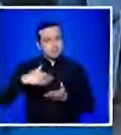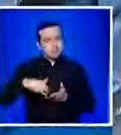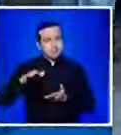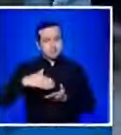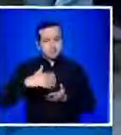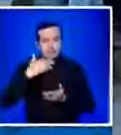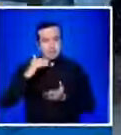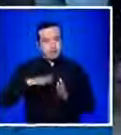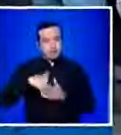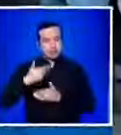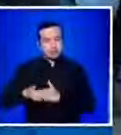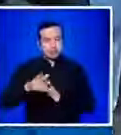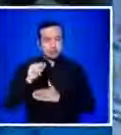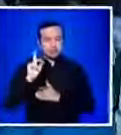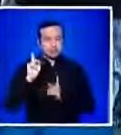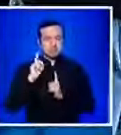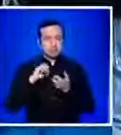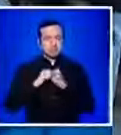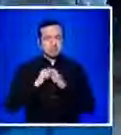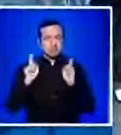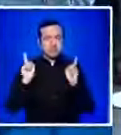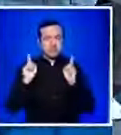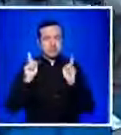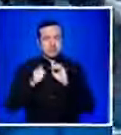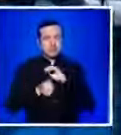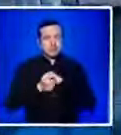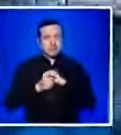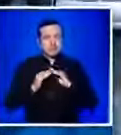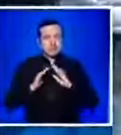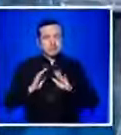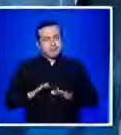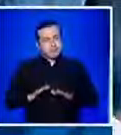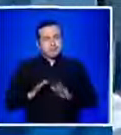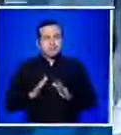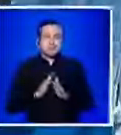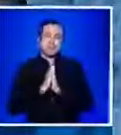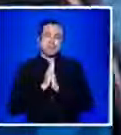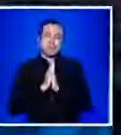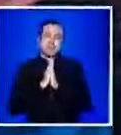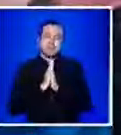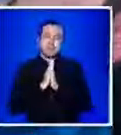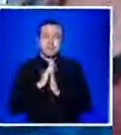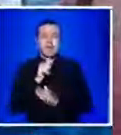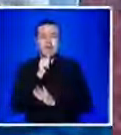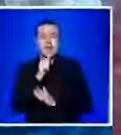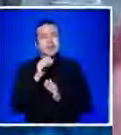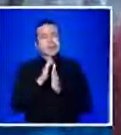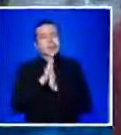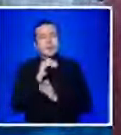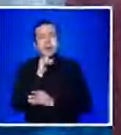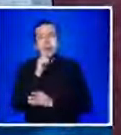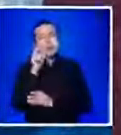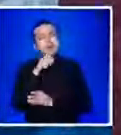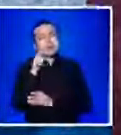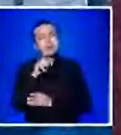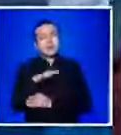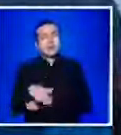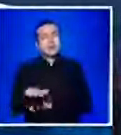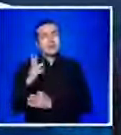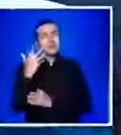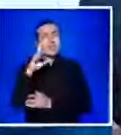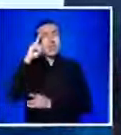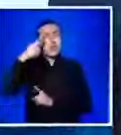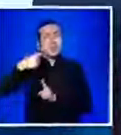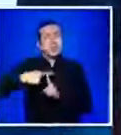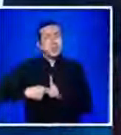salir porque ya ha habido inconvenientes bastante grandes. Entonces, lo que solicitamos, por favor, solicitamos el agua, que es lo primordial para este barrio. Hemos estado ya un